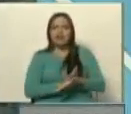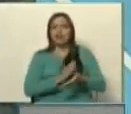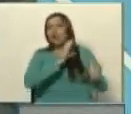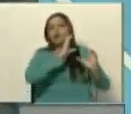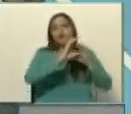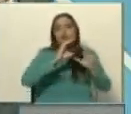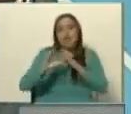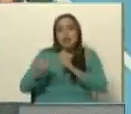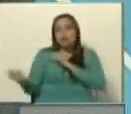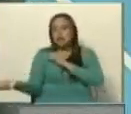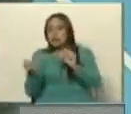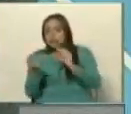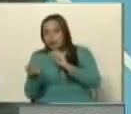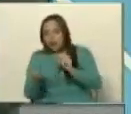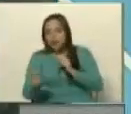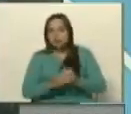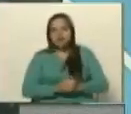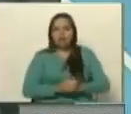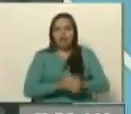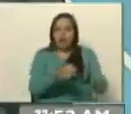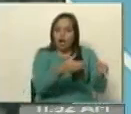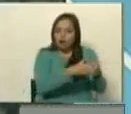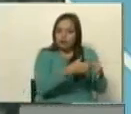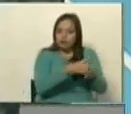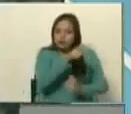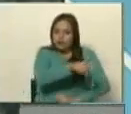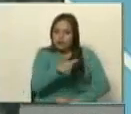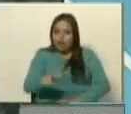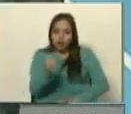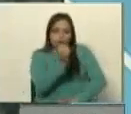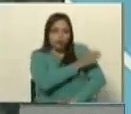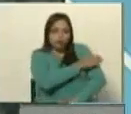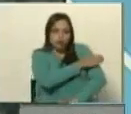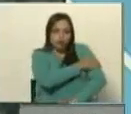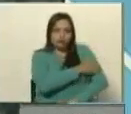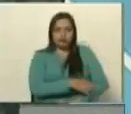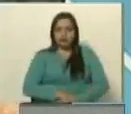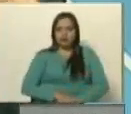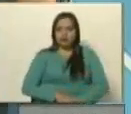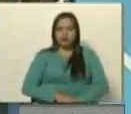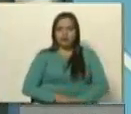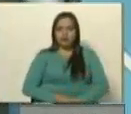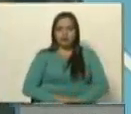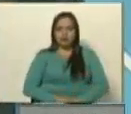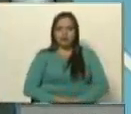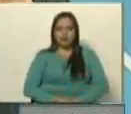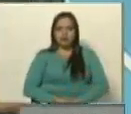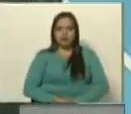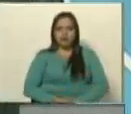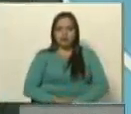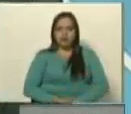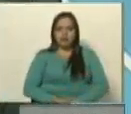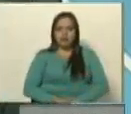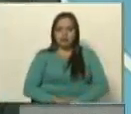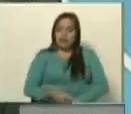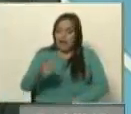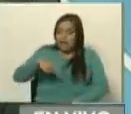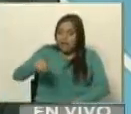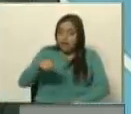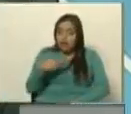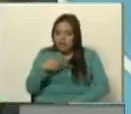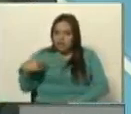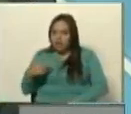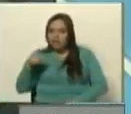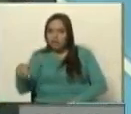comunicarnos, conversar con aquellos elementos de la oposición, que inclusive con aquellos que han